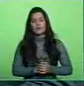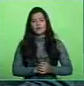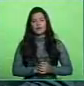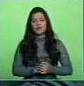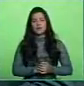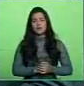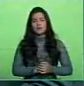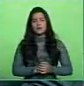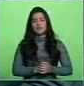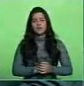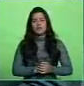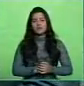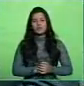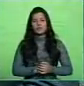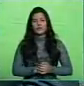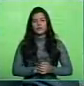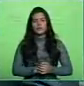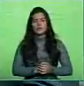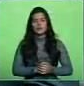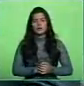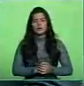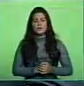I'm honored the family allowed me to be on the program today.